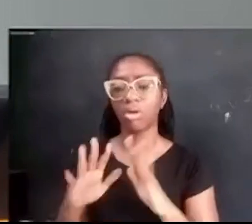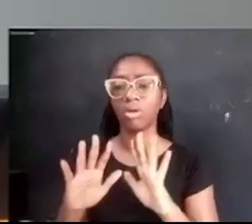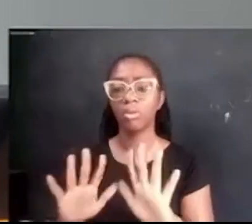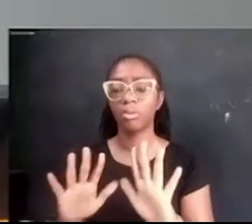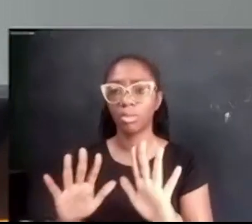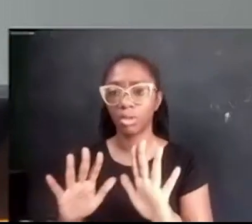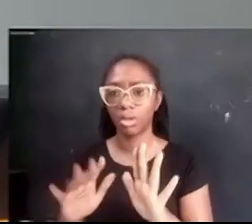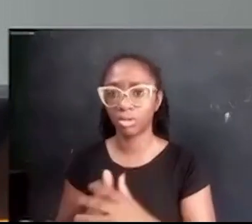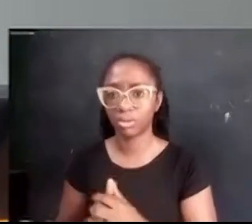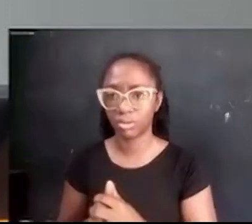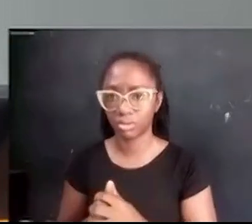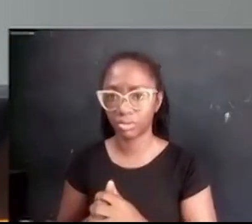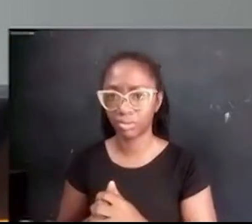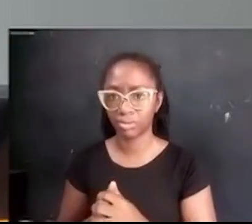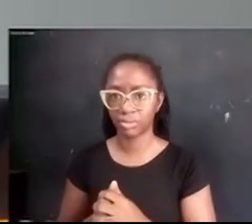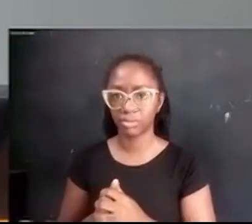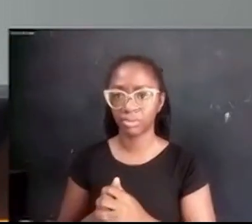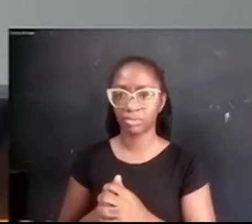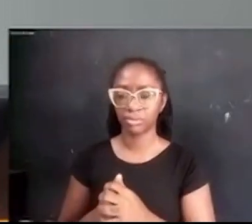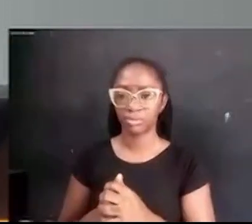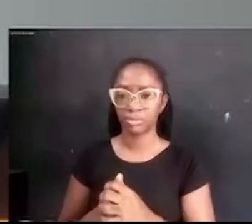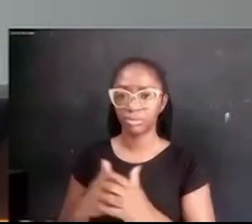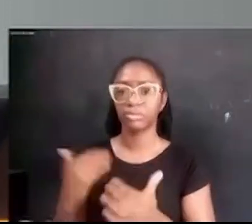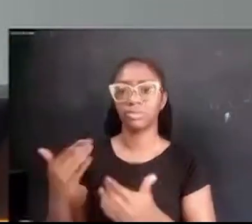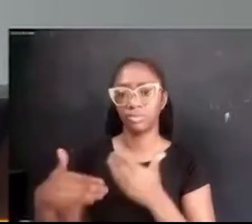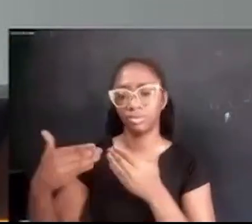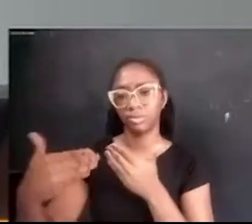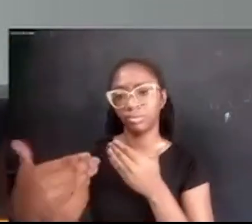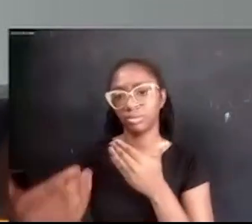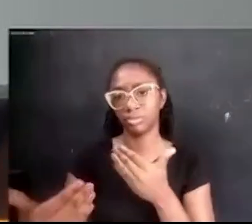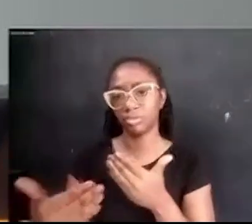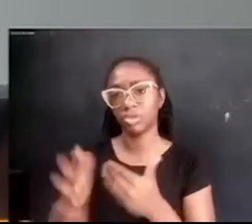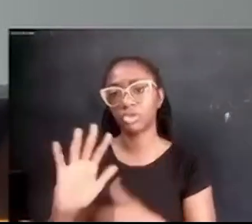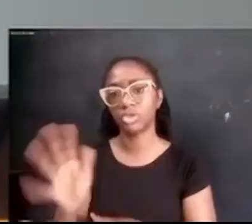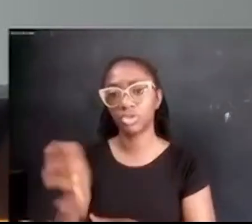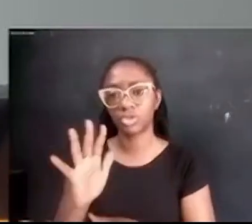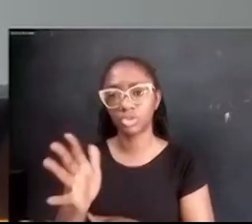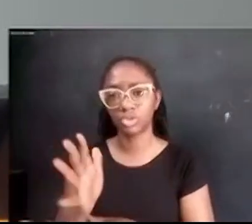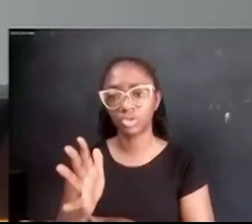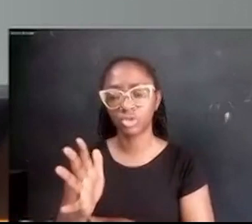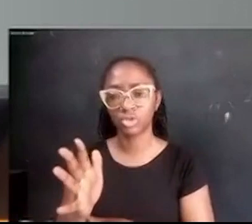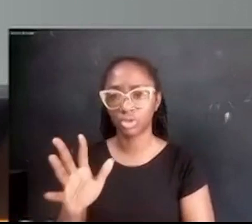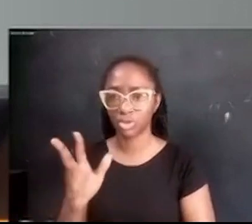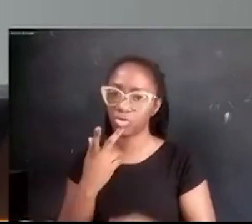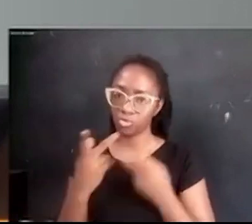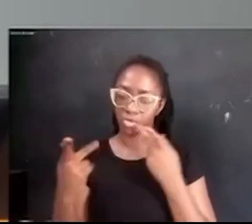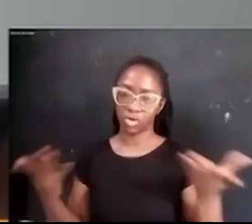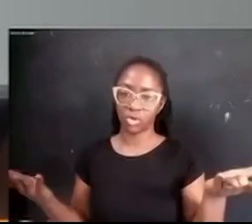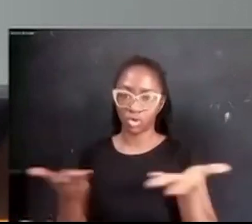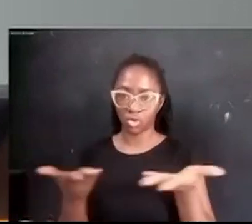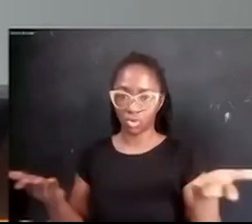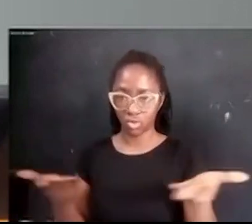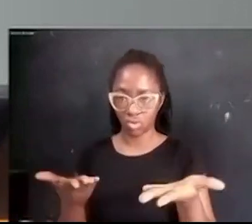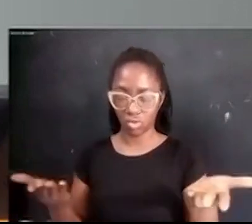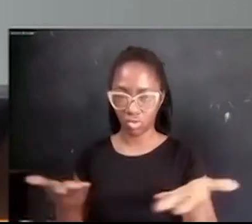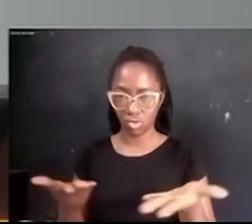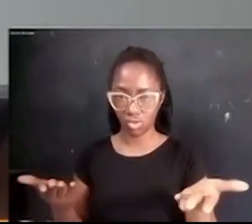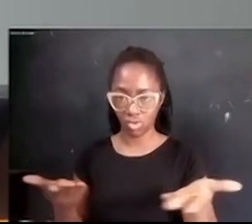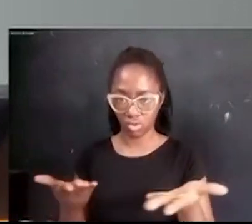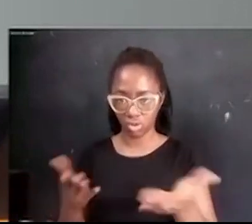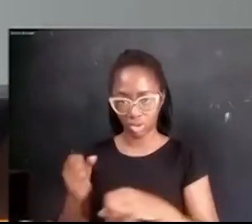lo que progresivamente se está debilitando hoy, para decirlo de